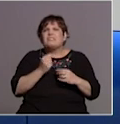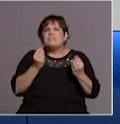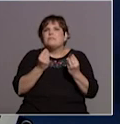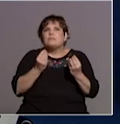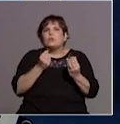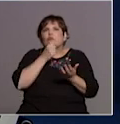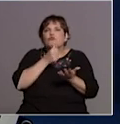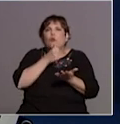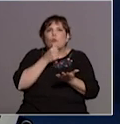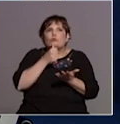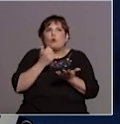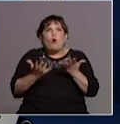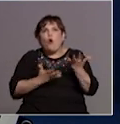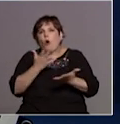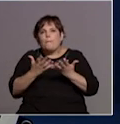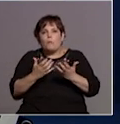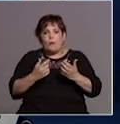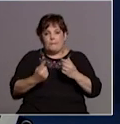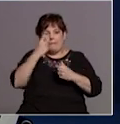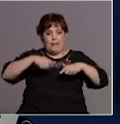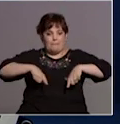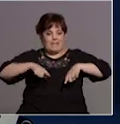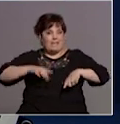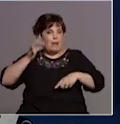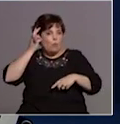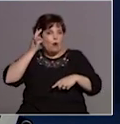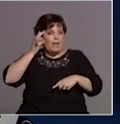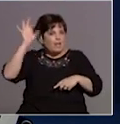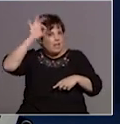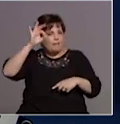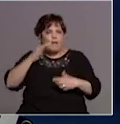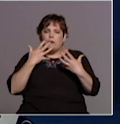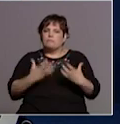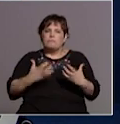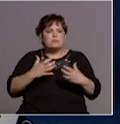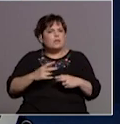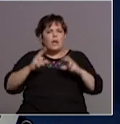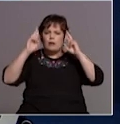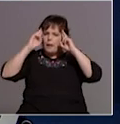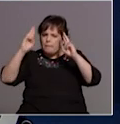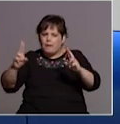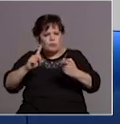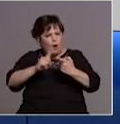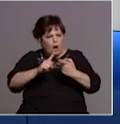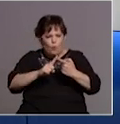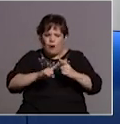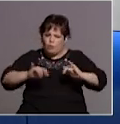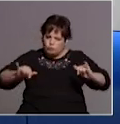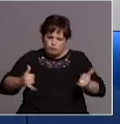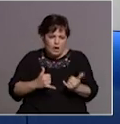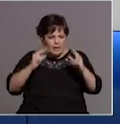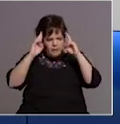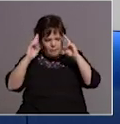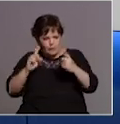salidas tiene una primera ministra que sigue insistiendo con que hay que respetar el acuerdo que pactó con bruselas cuando